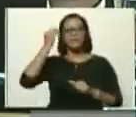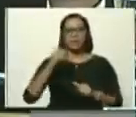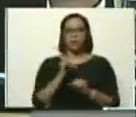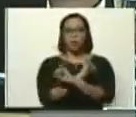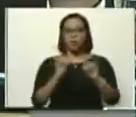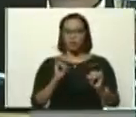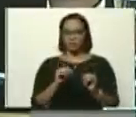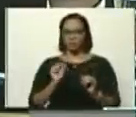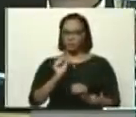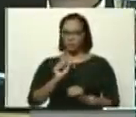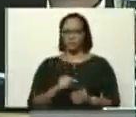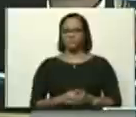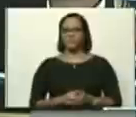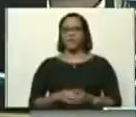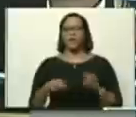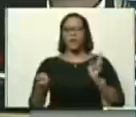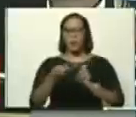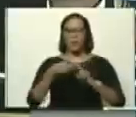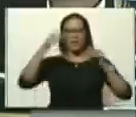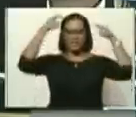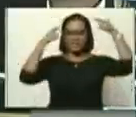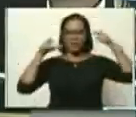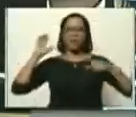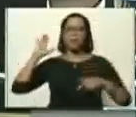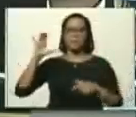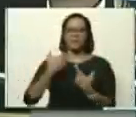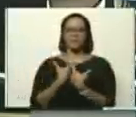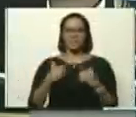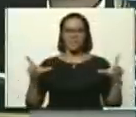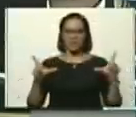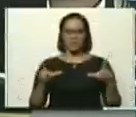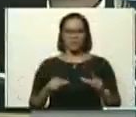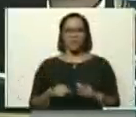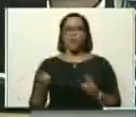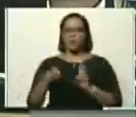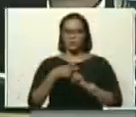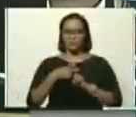cita. Numeral Chávez es patria libre.